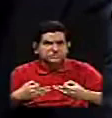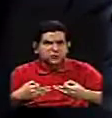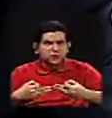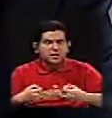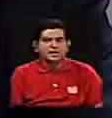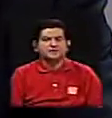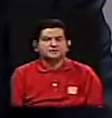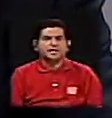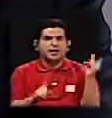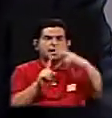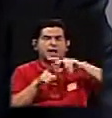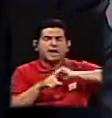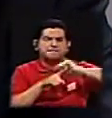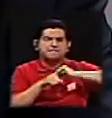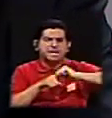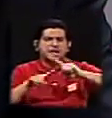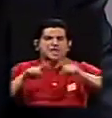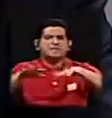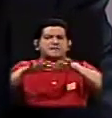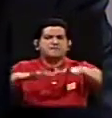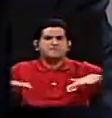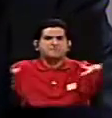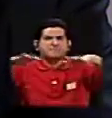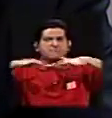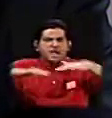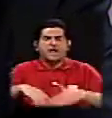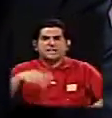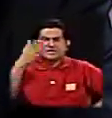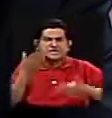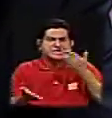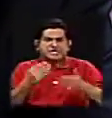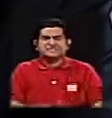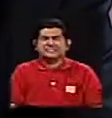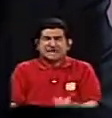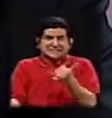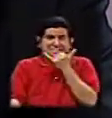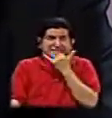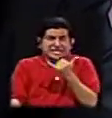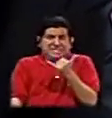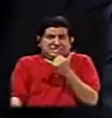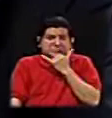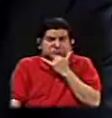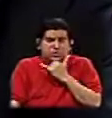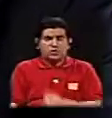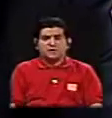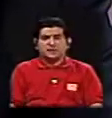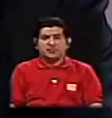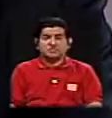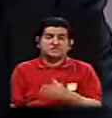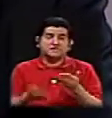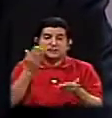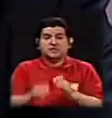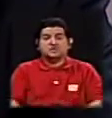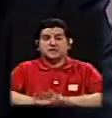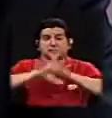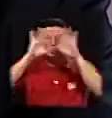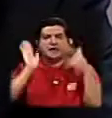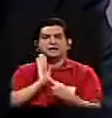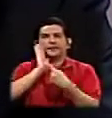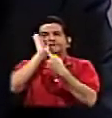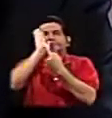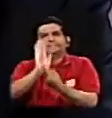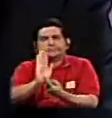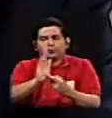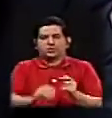en la práctica, en distintos ámbitos, parecieran como equivocadas, erróneas y a todas luces